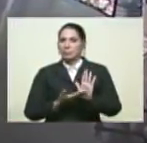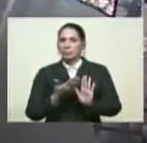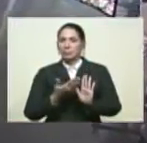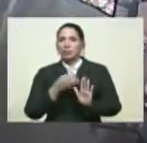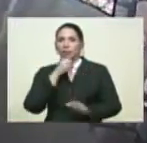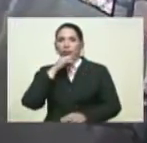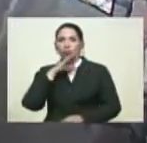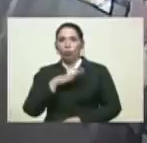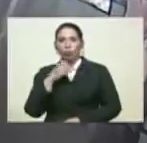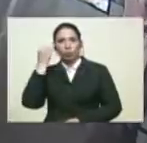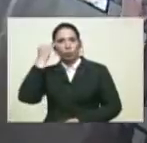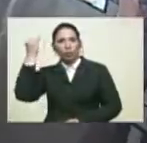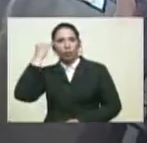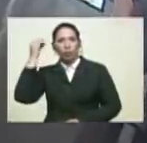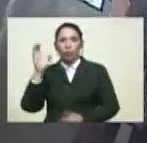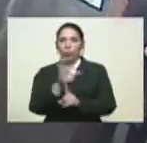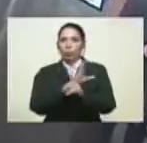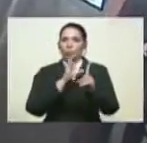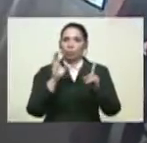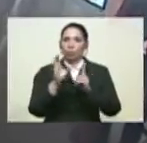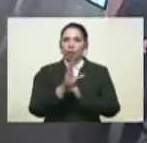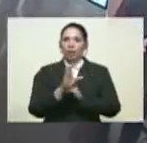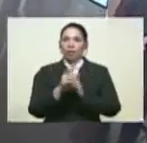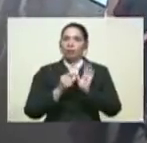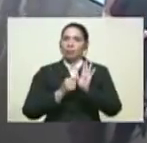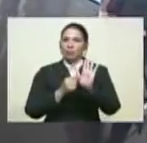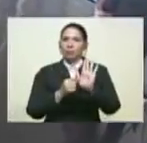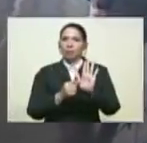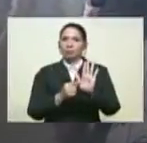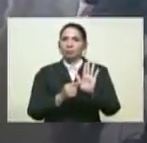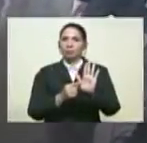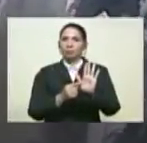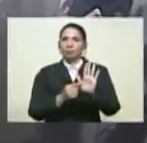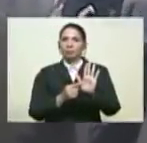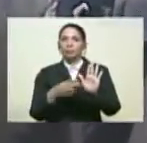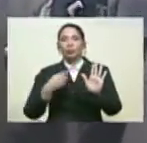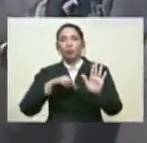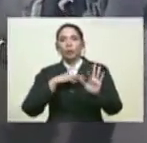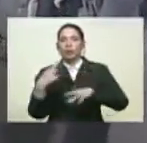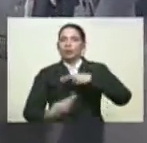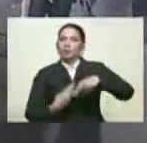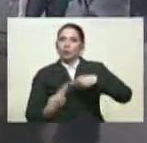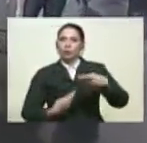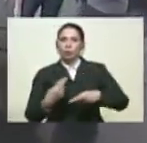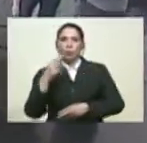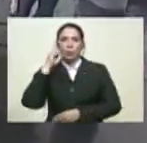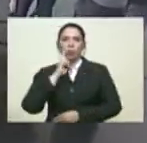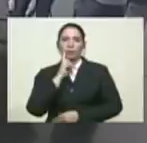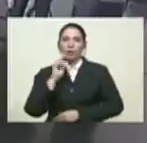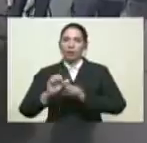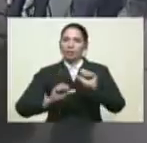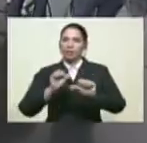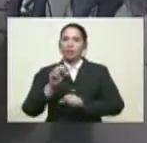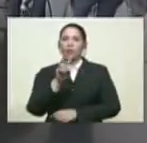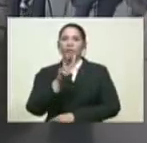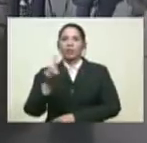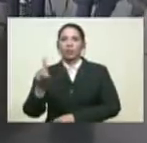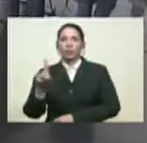histórico, ideológico, cultural, referencial de nuestra revolución bolivariana del siglo XXI.